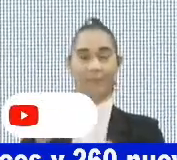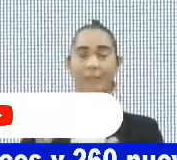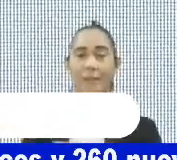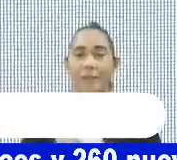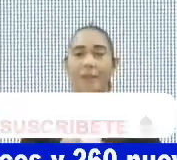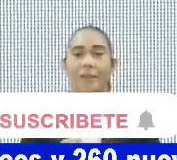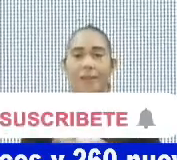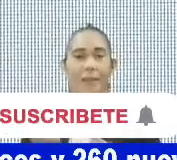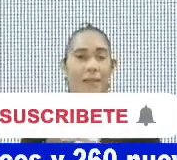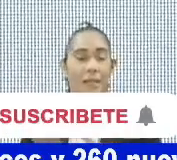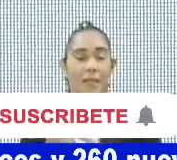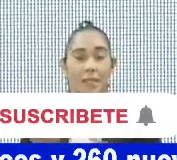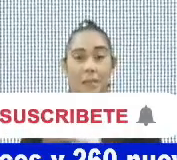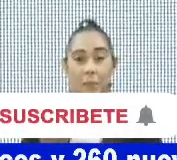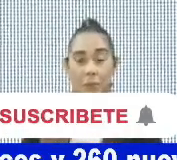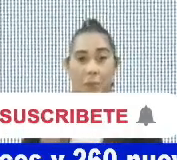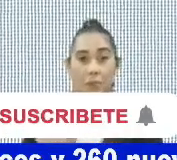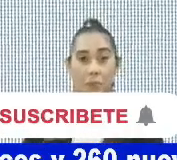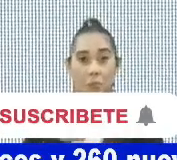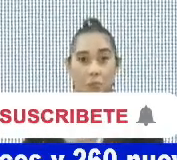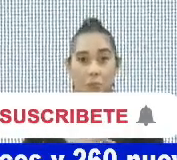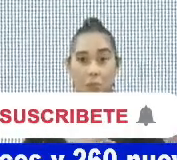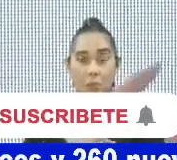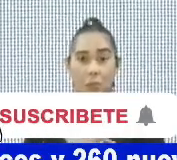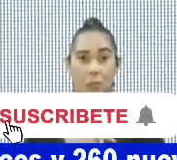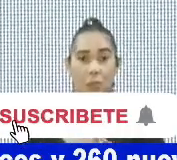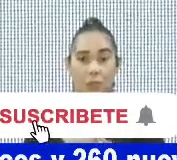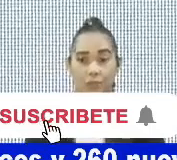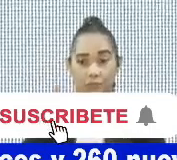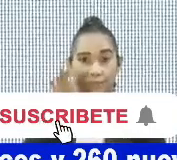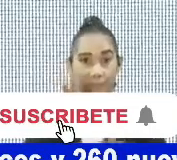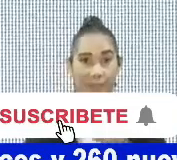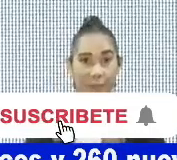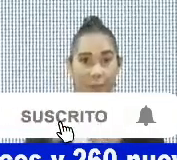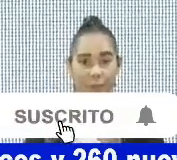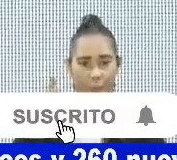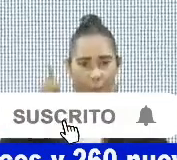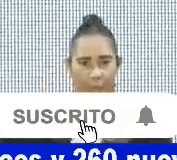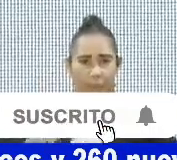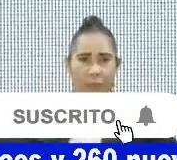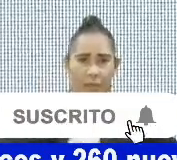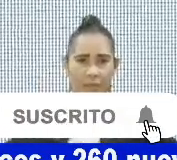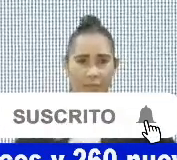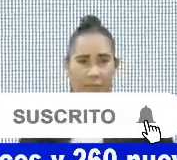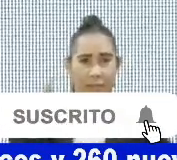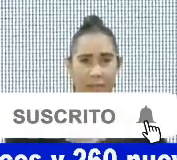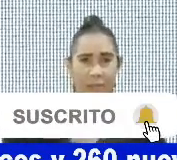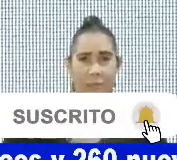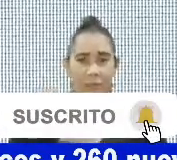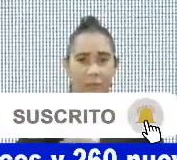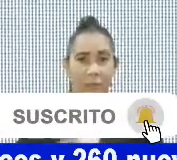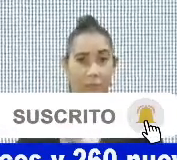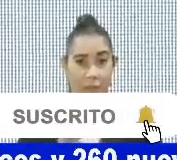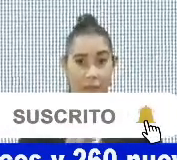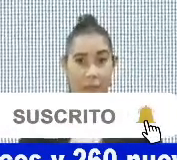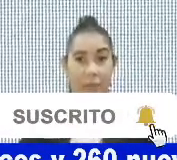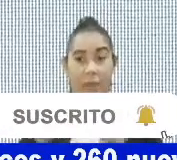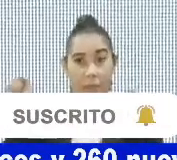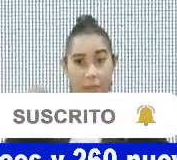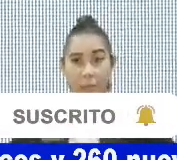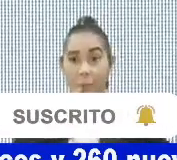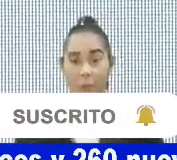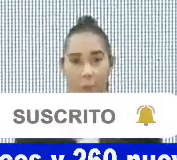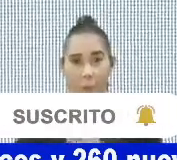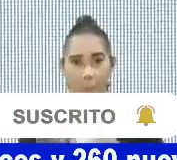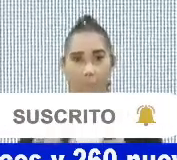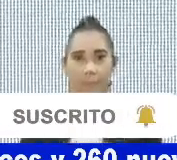Que si nosotros no pudiéramos contar con gente de esa naturaleza, pues las promesas, por más